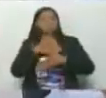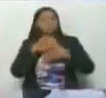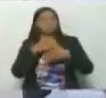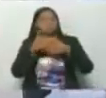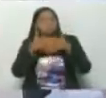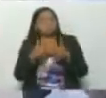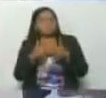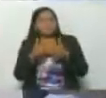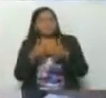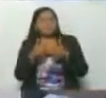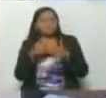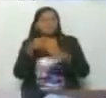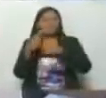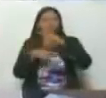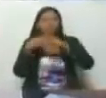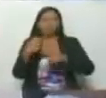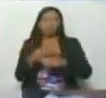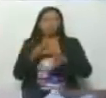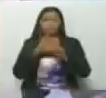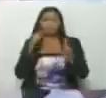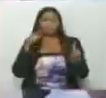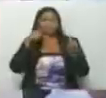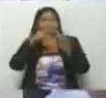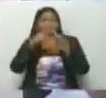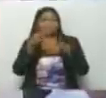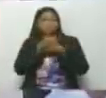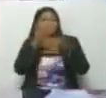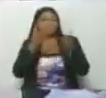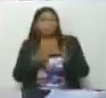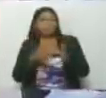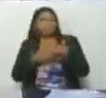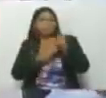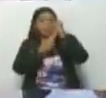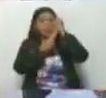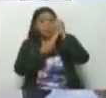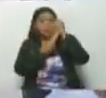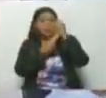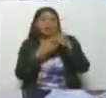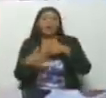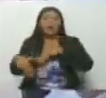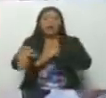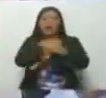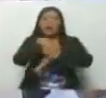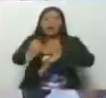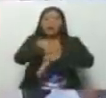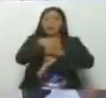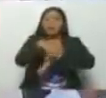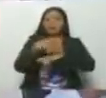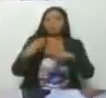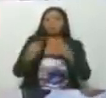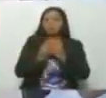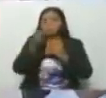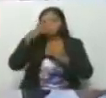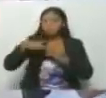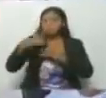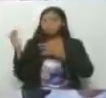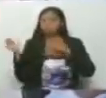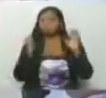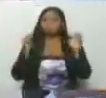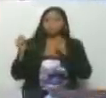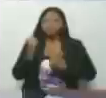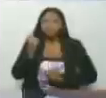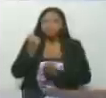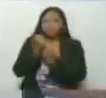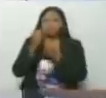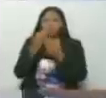porque su elemento central va a ser gobernar en la calle con el pueblo en función de los